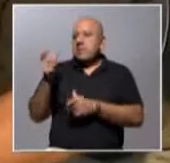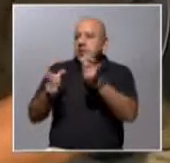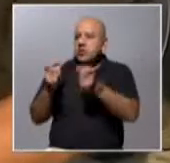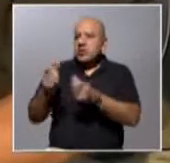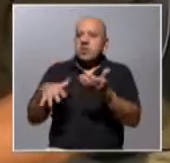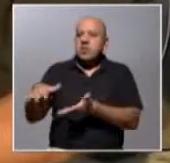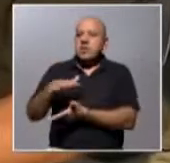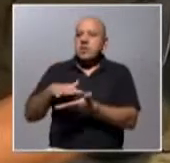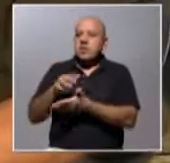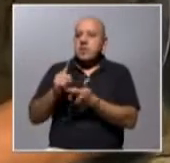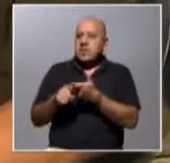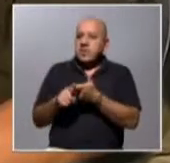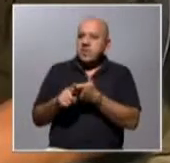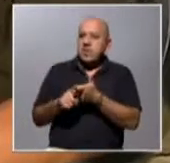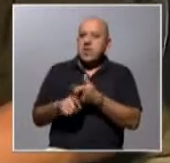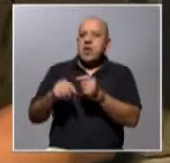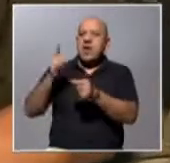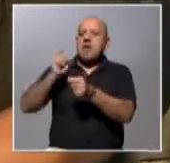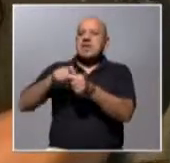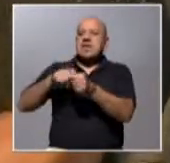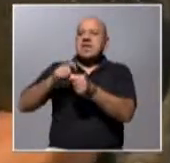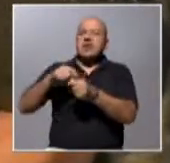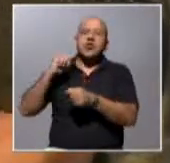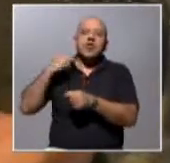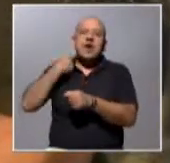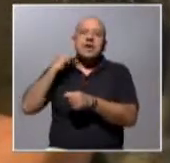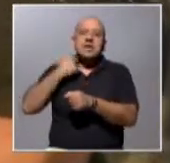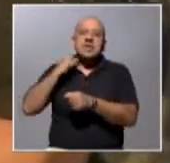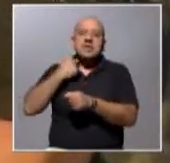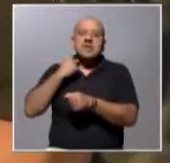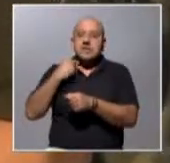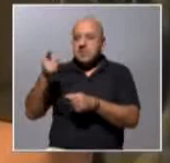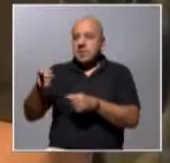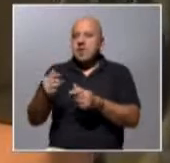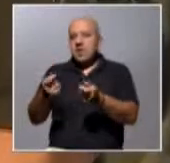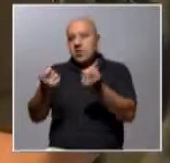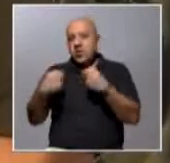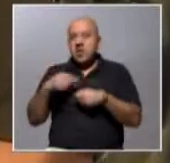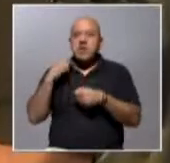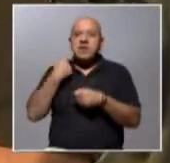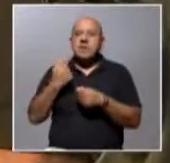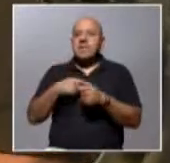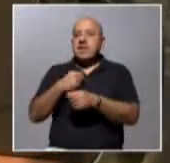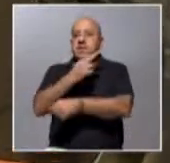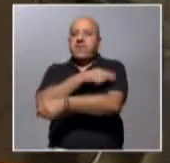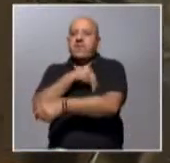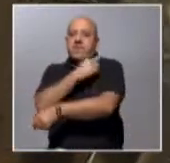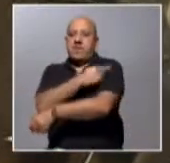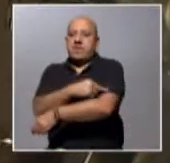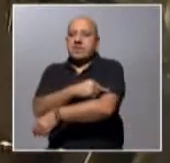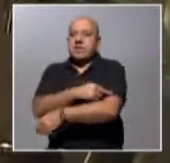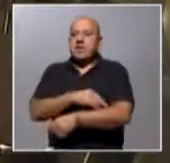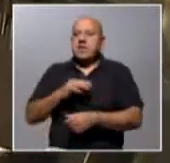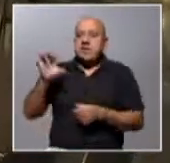también específicamente al sindicato de Acodique que nos brinda el gas, a la farmacia del Cerro en Carlos María